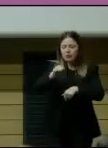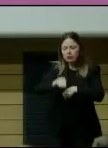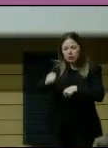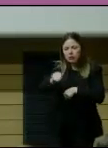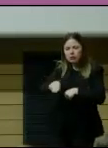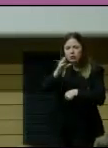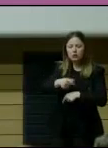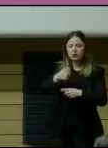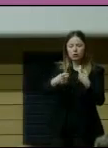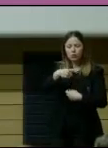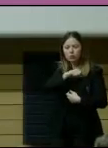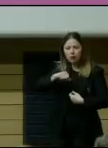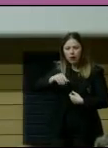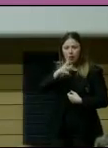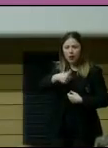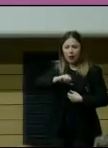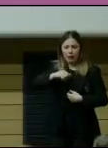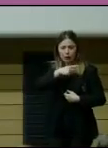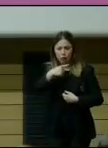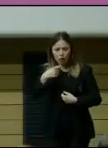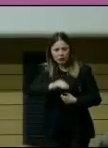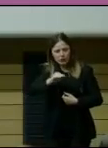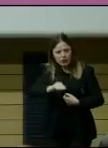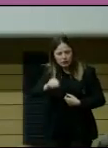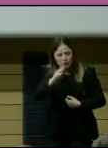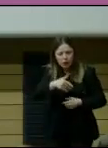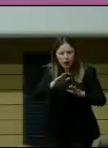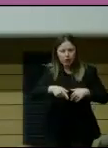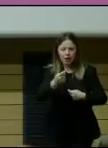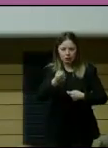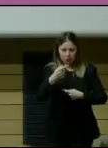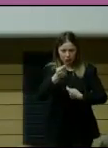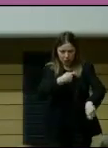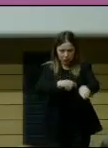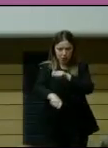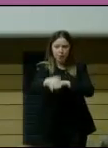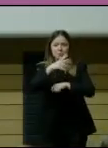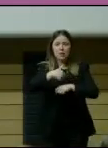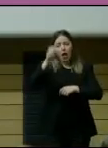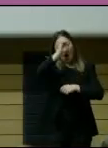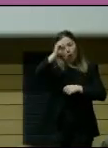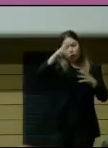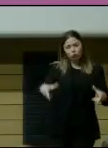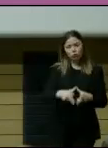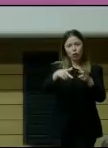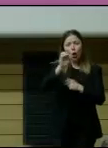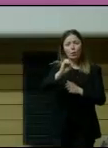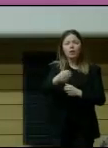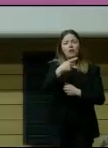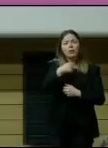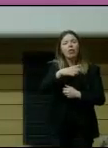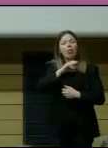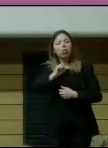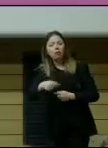tienen su consulta privada, y también crearon las clínicas del dolor para cambiar la percepción social en que los opioides eran fármacos